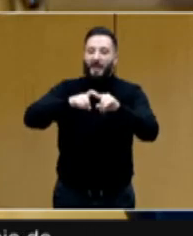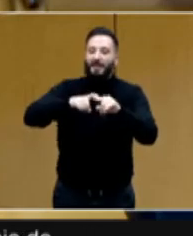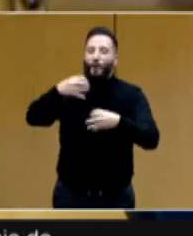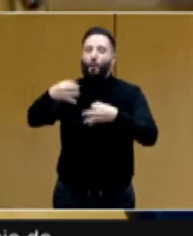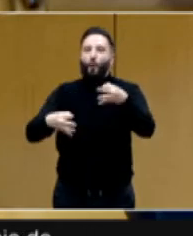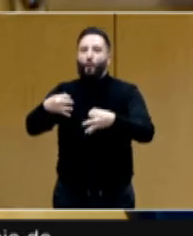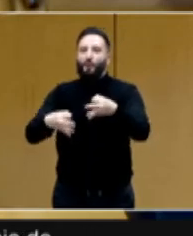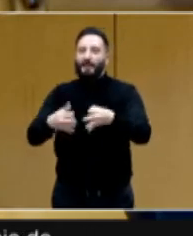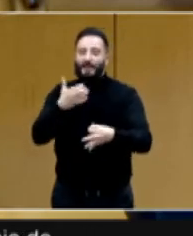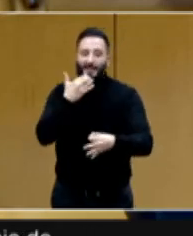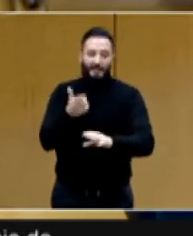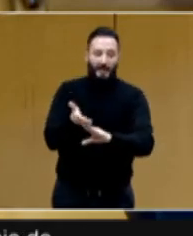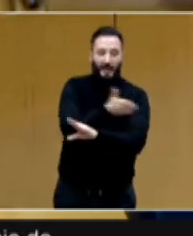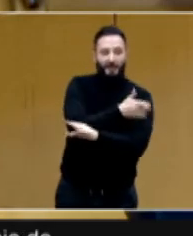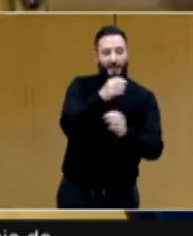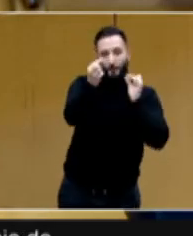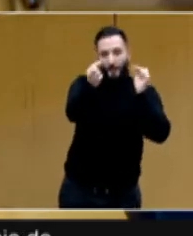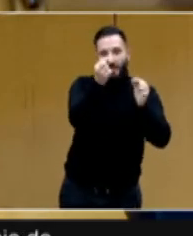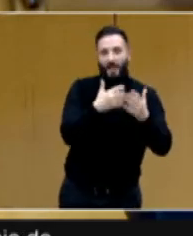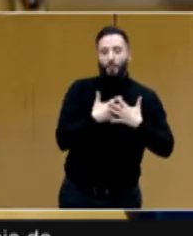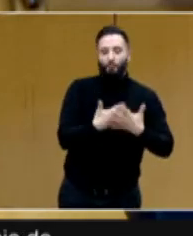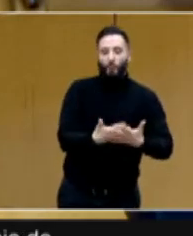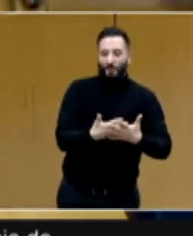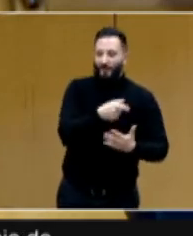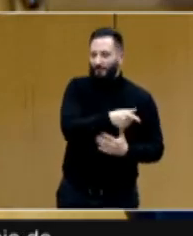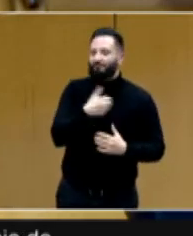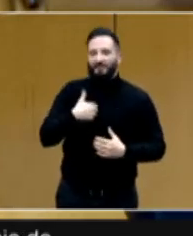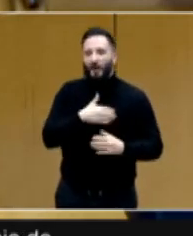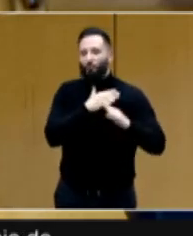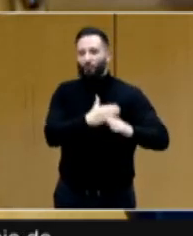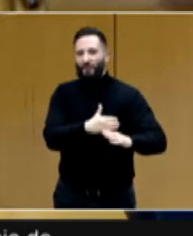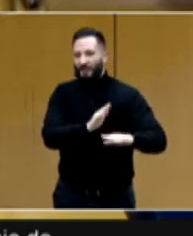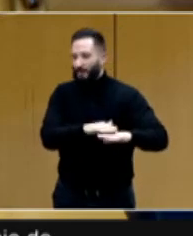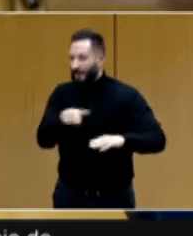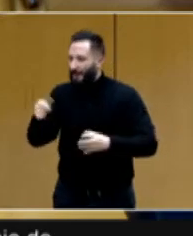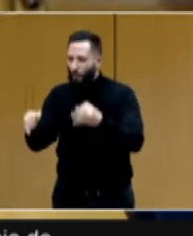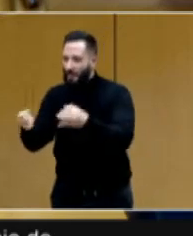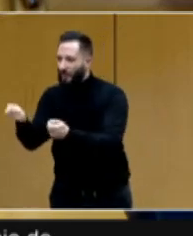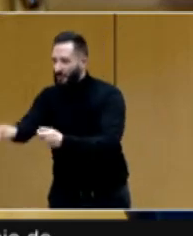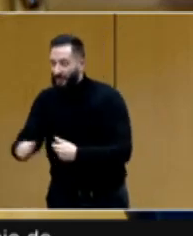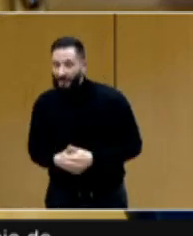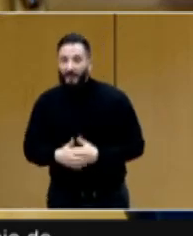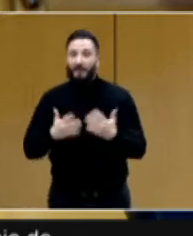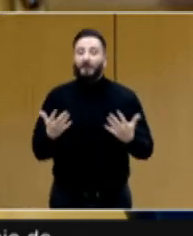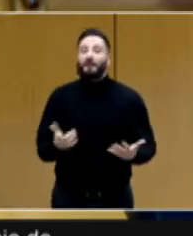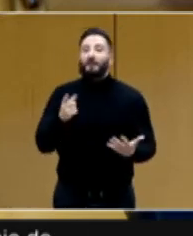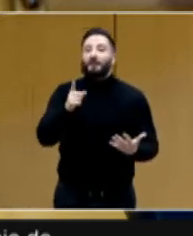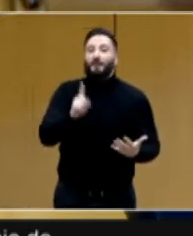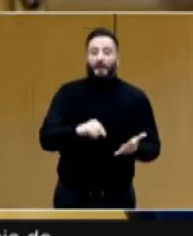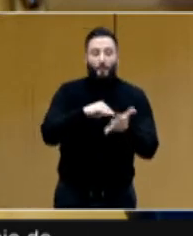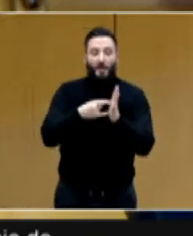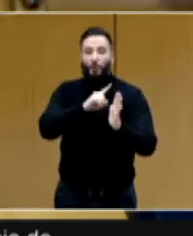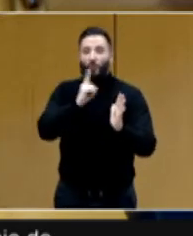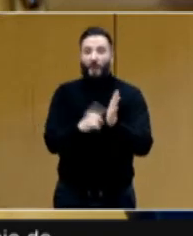carácter voluntario que sea suficiente y eficaz por lo tanto Este es el punto de partida y se da en este proyecto de ley una